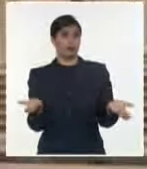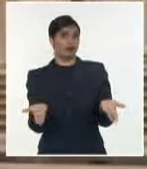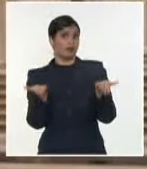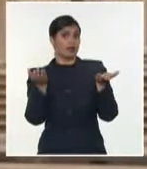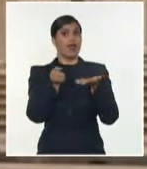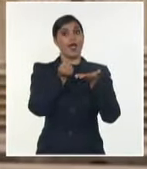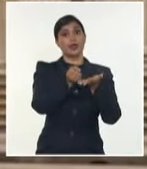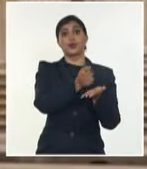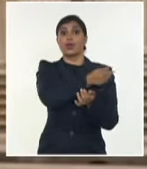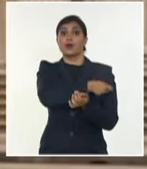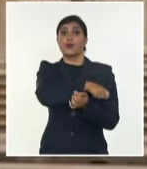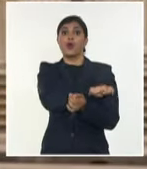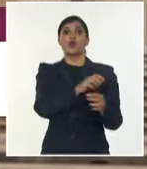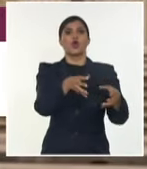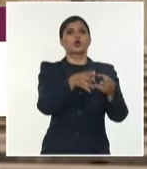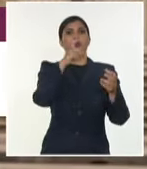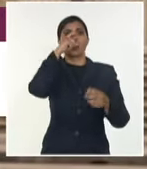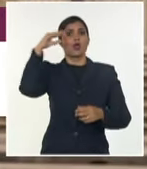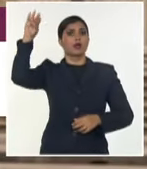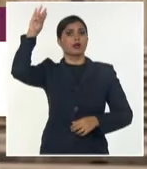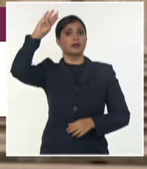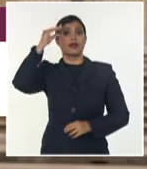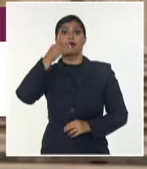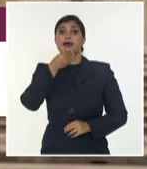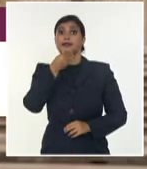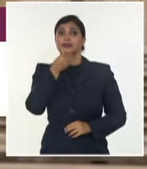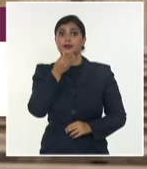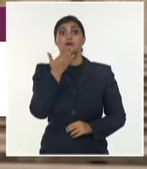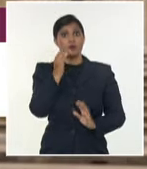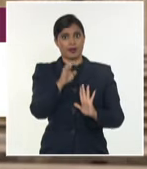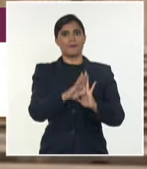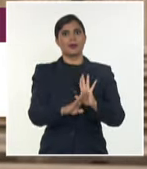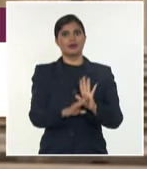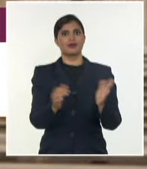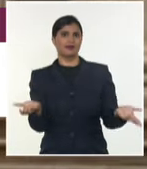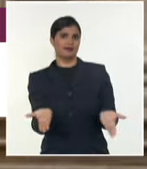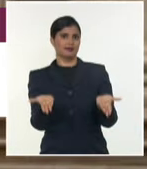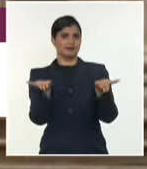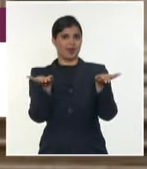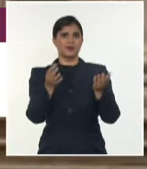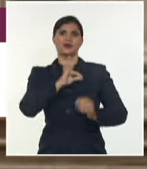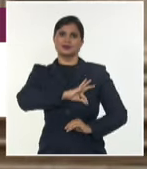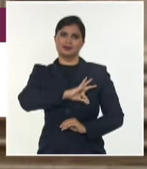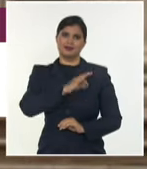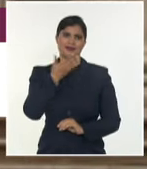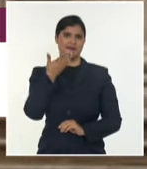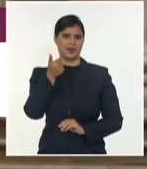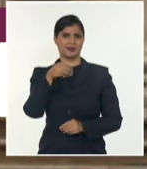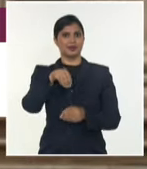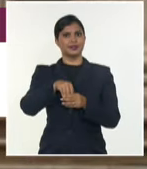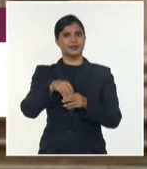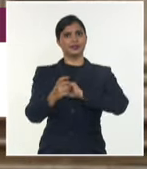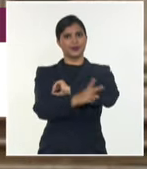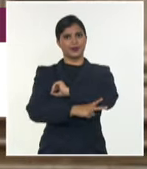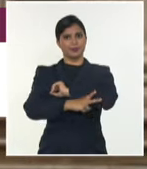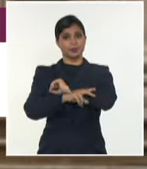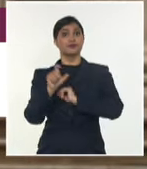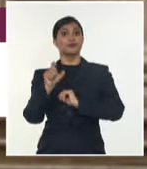país suramericano entraña una de las más grandes transformaciones en materia social en la nación en las últimas 3 décadas. Su